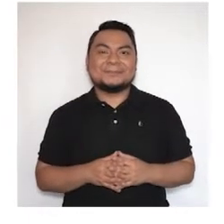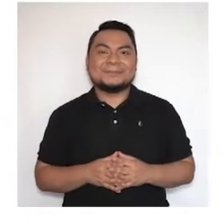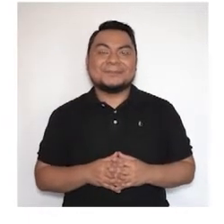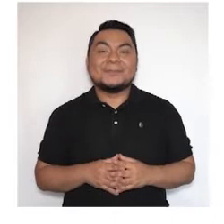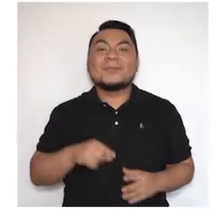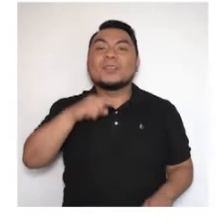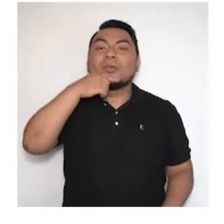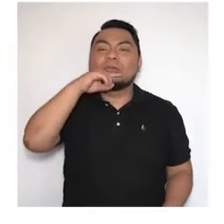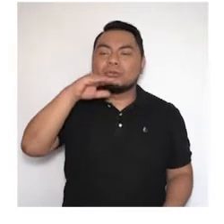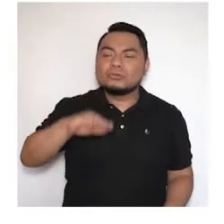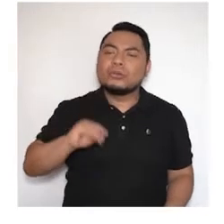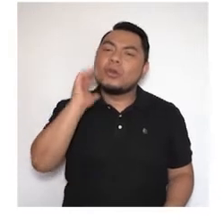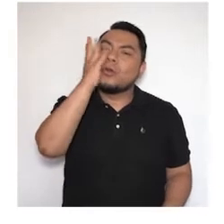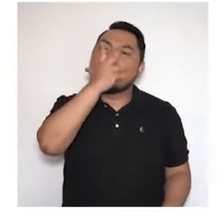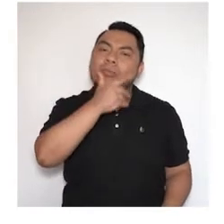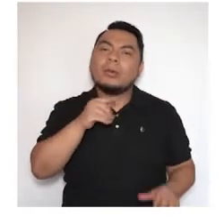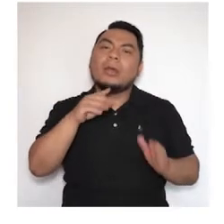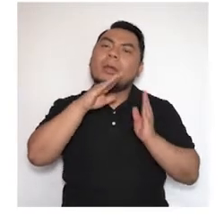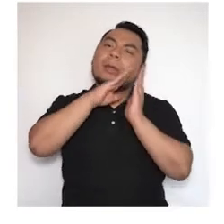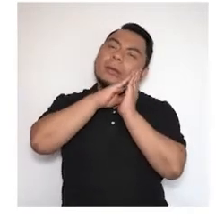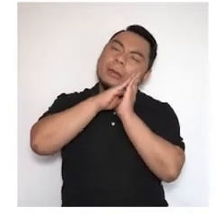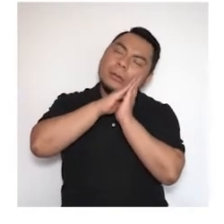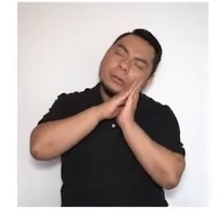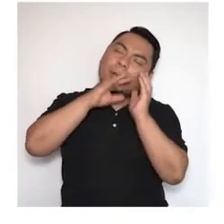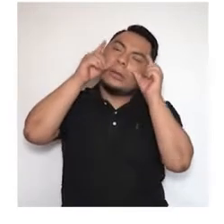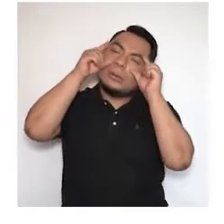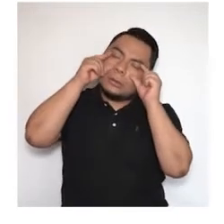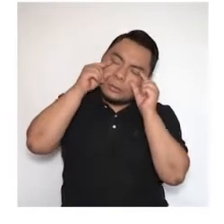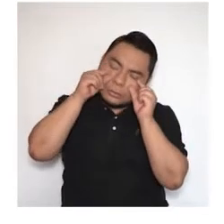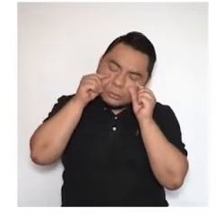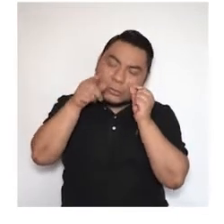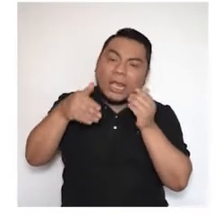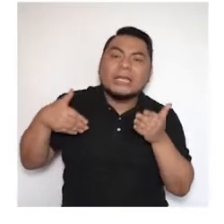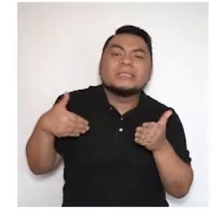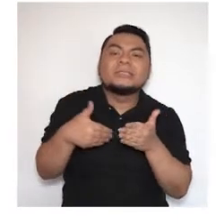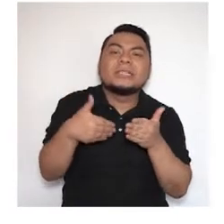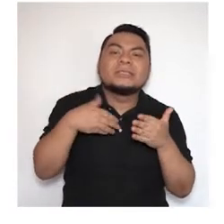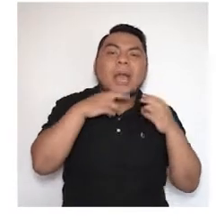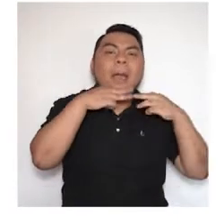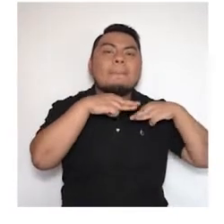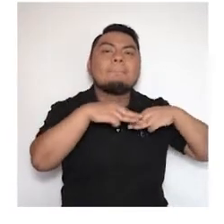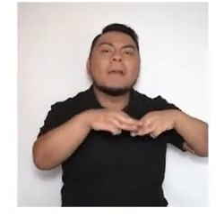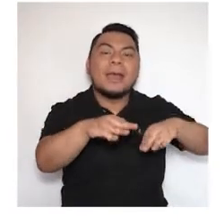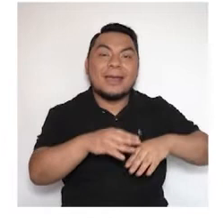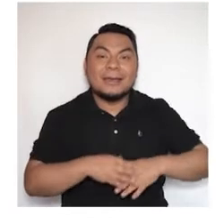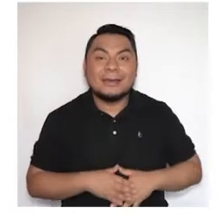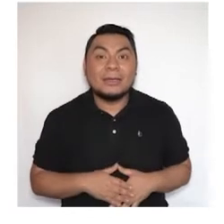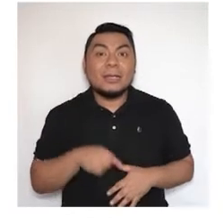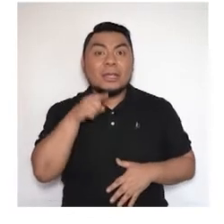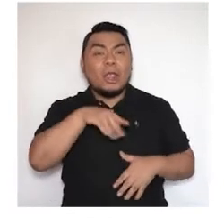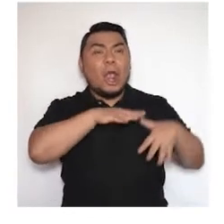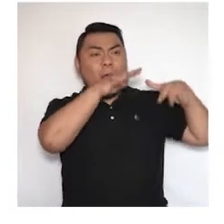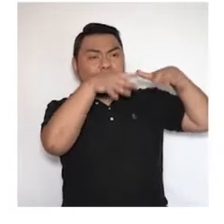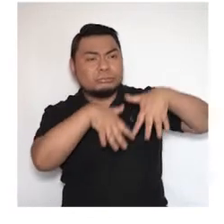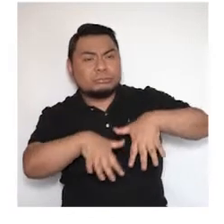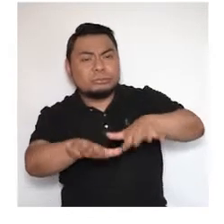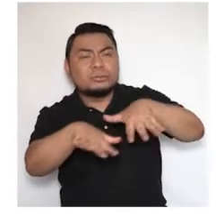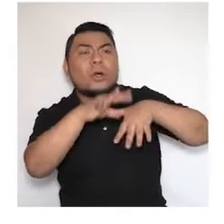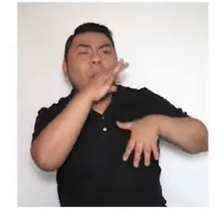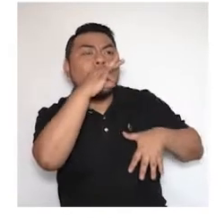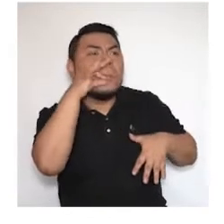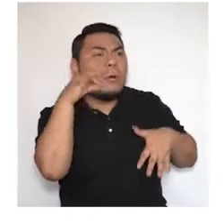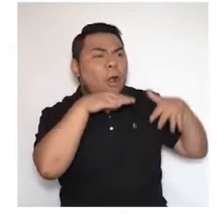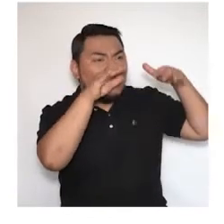La niña linda se quedó dormida una mañanita muy cerca del mar. Cállense las olas, dejen